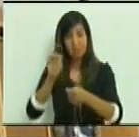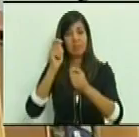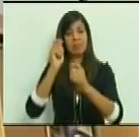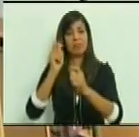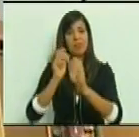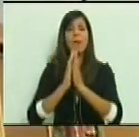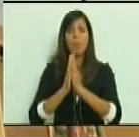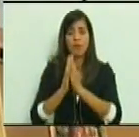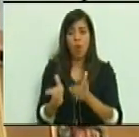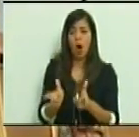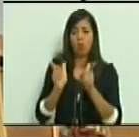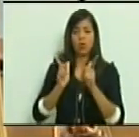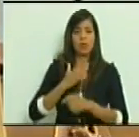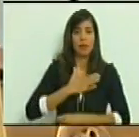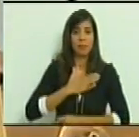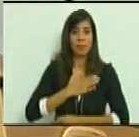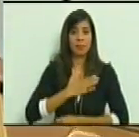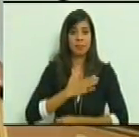para tratar de,